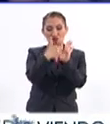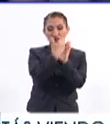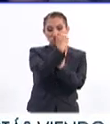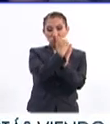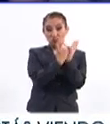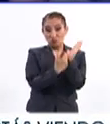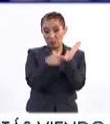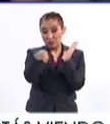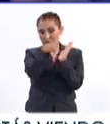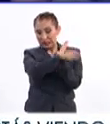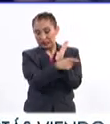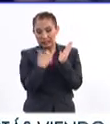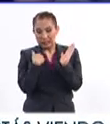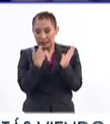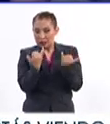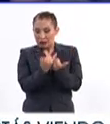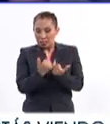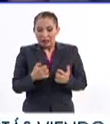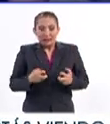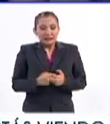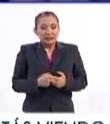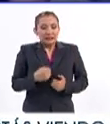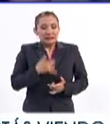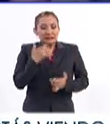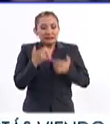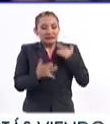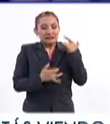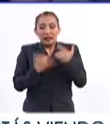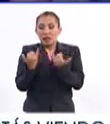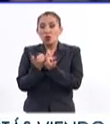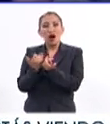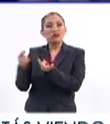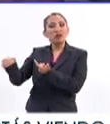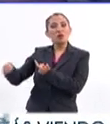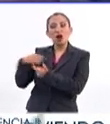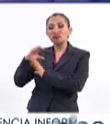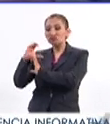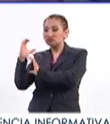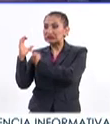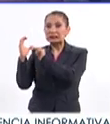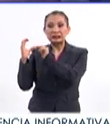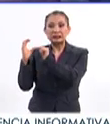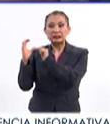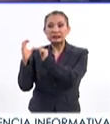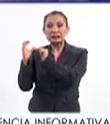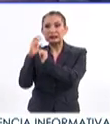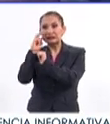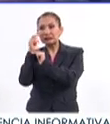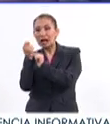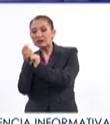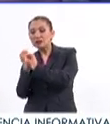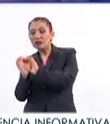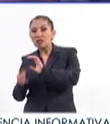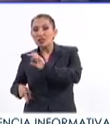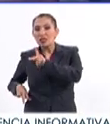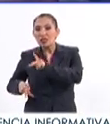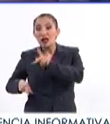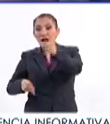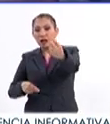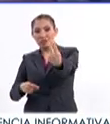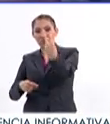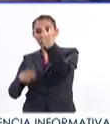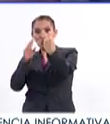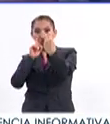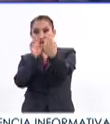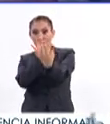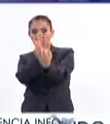protocolo, genera la misma adrenalina que me genera el estar con el balón en la mano a punto de sacarlo y que sé que